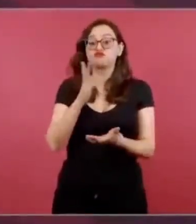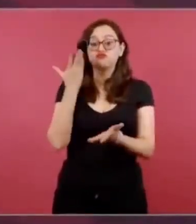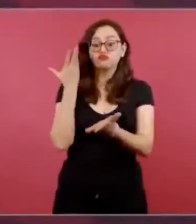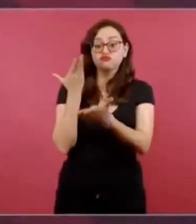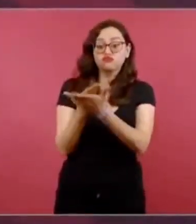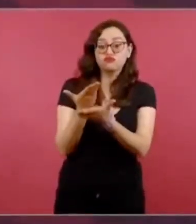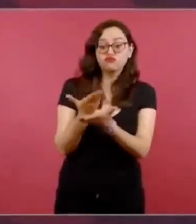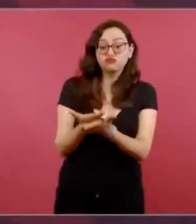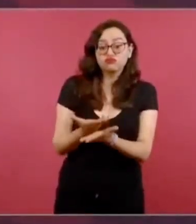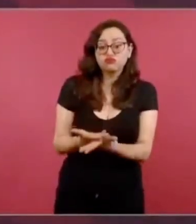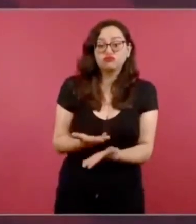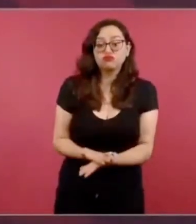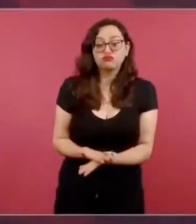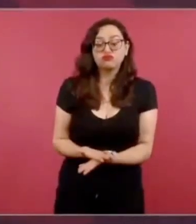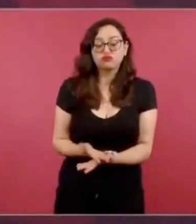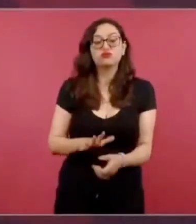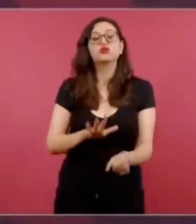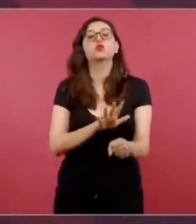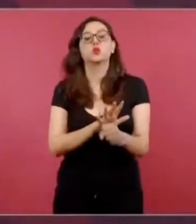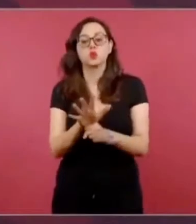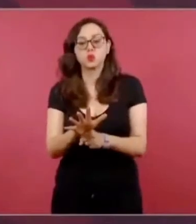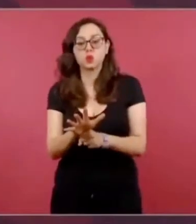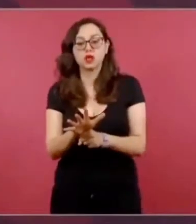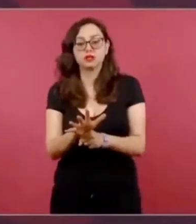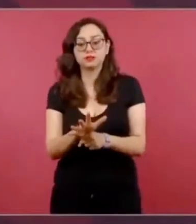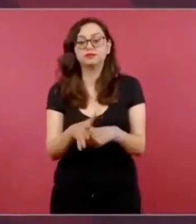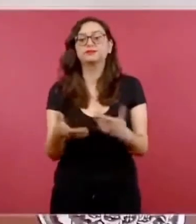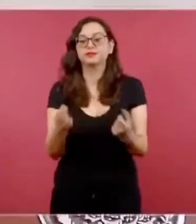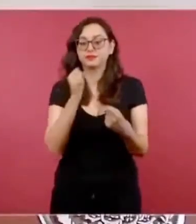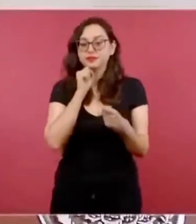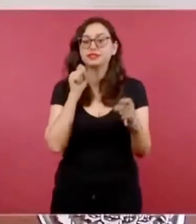a plantearle a Carlos Slim